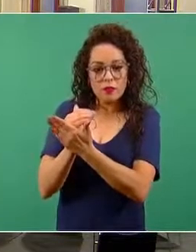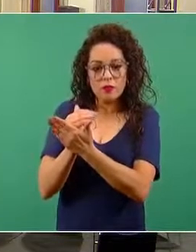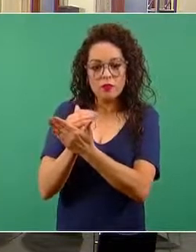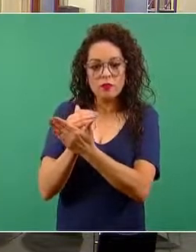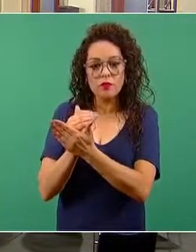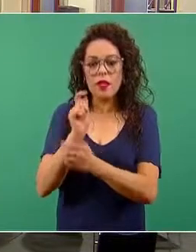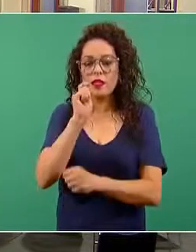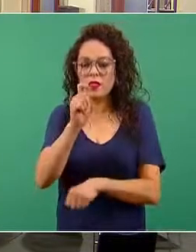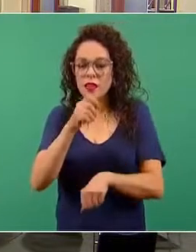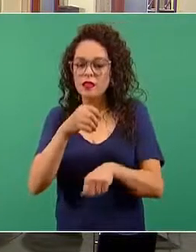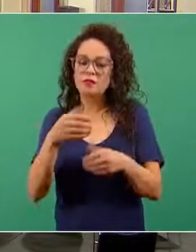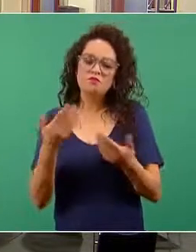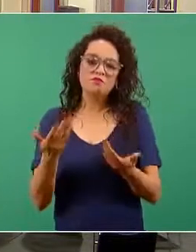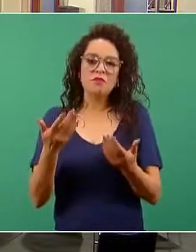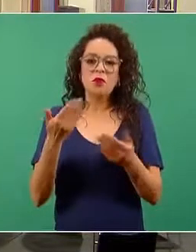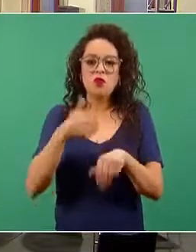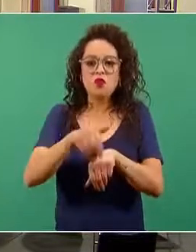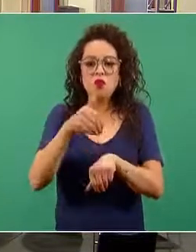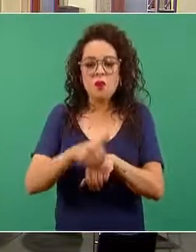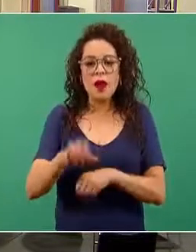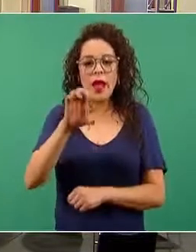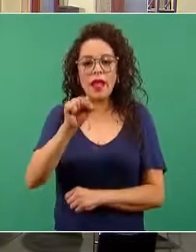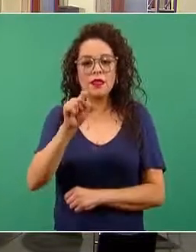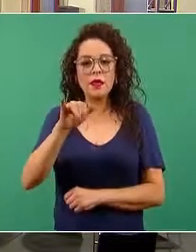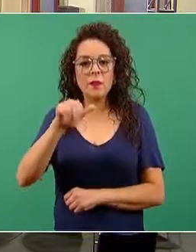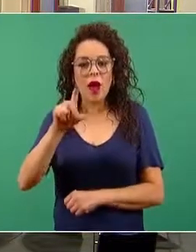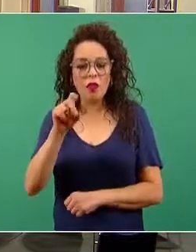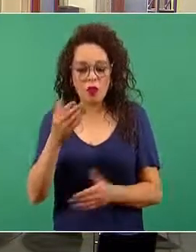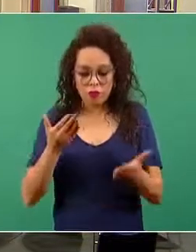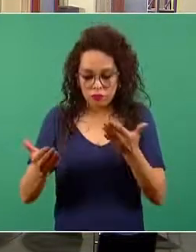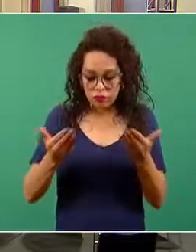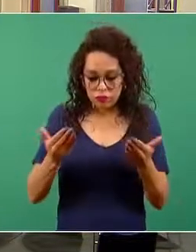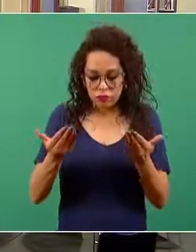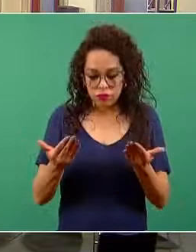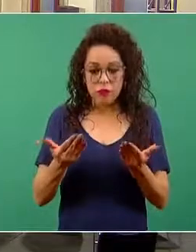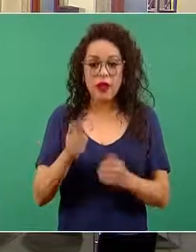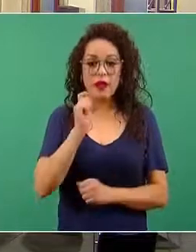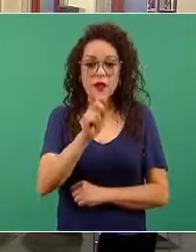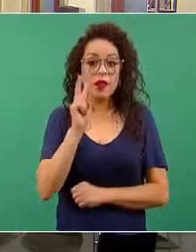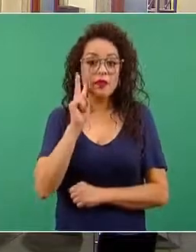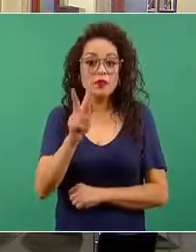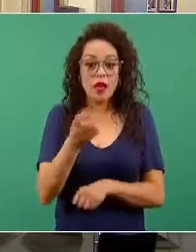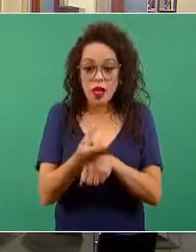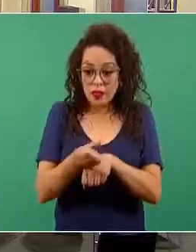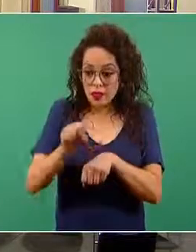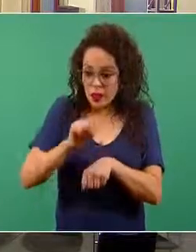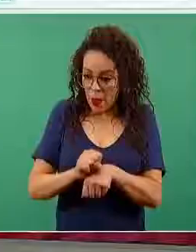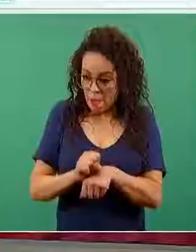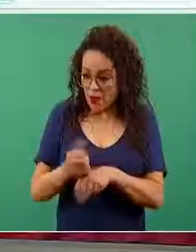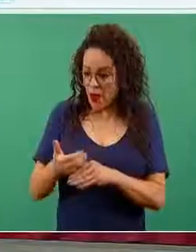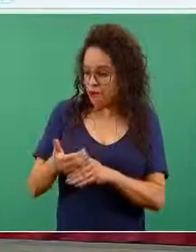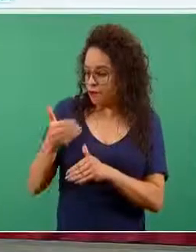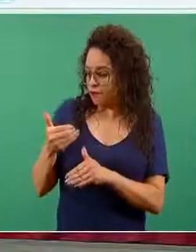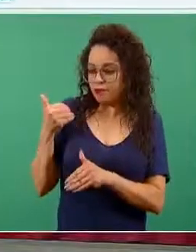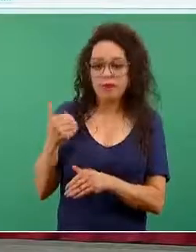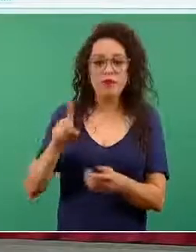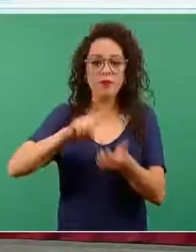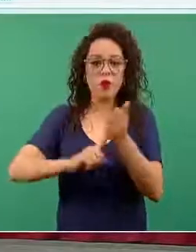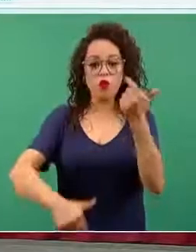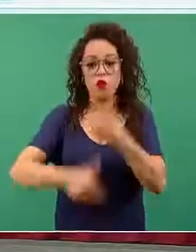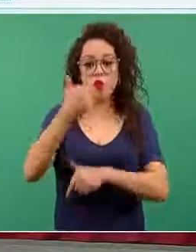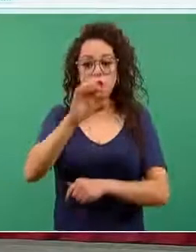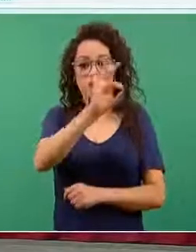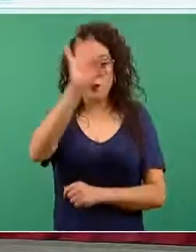casos estimados con respecto a lo que se veía en la semana inmediata anterior de un